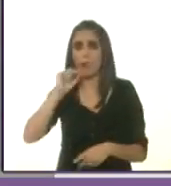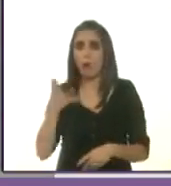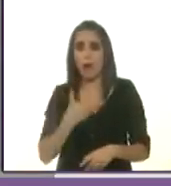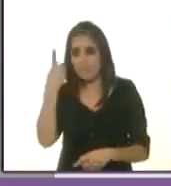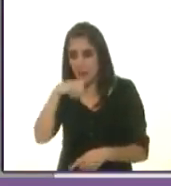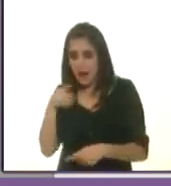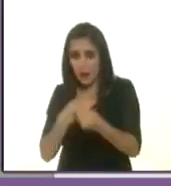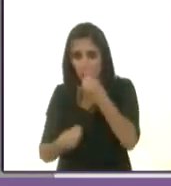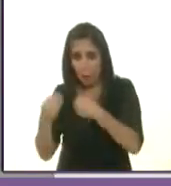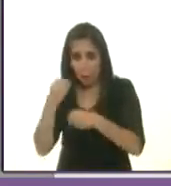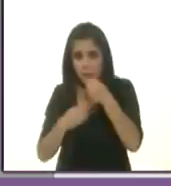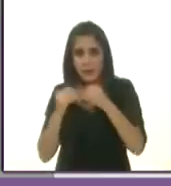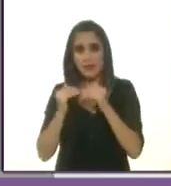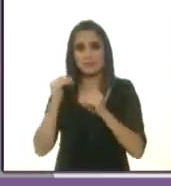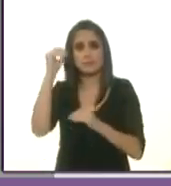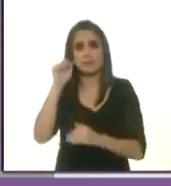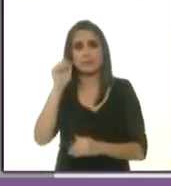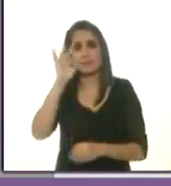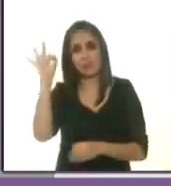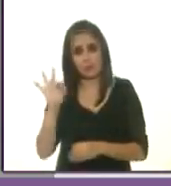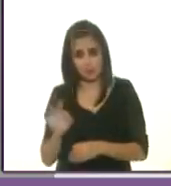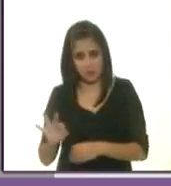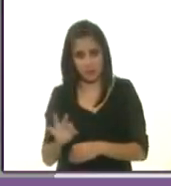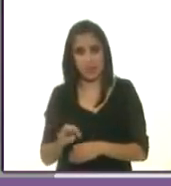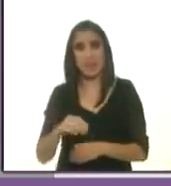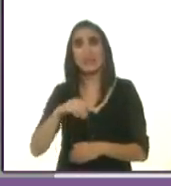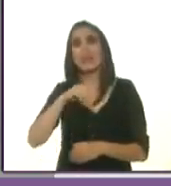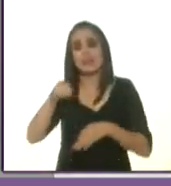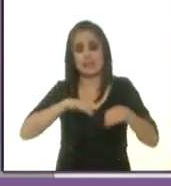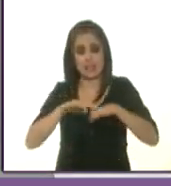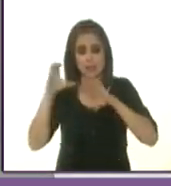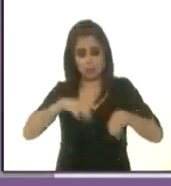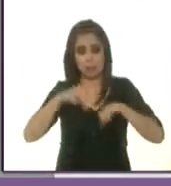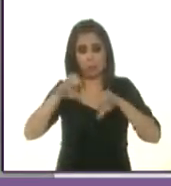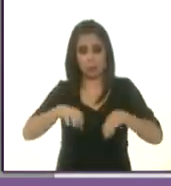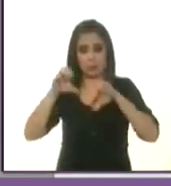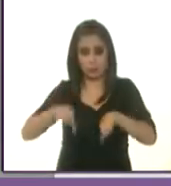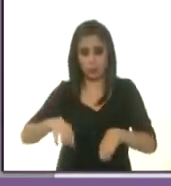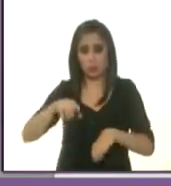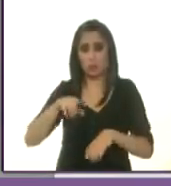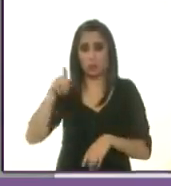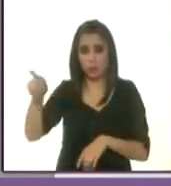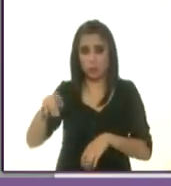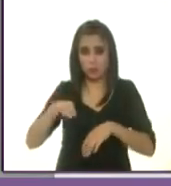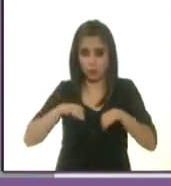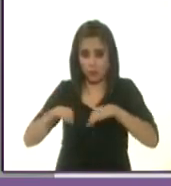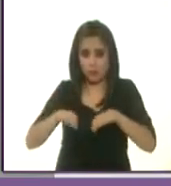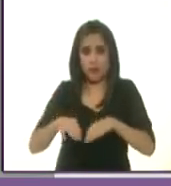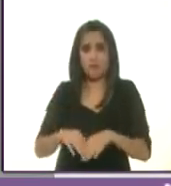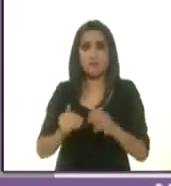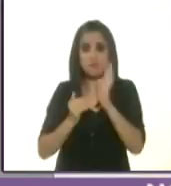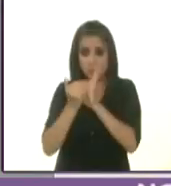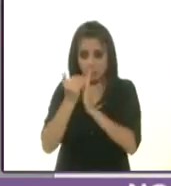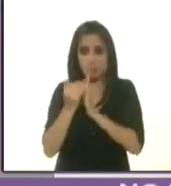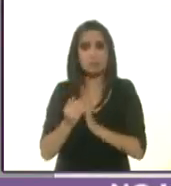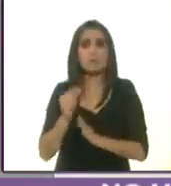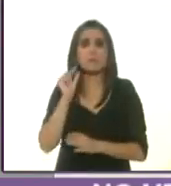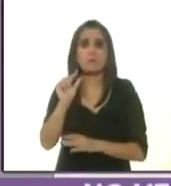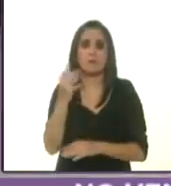básica aumentó 60 por ciento y la tasa de desempleo en tu administración creció 10 por ciento